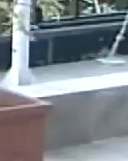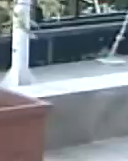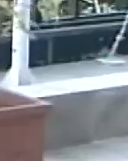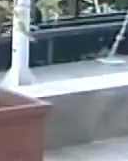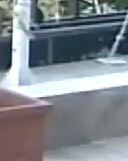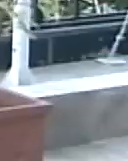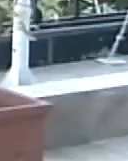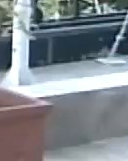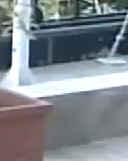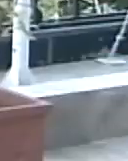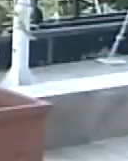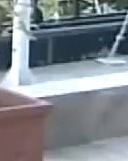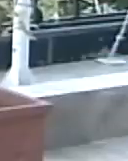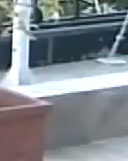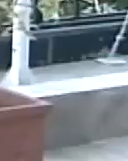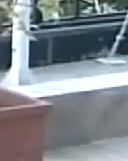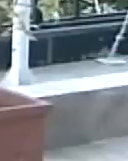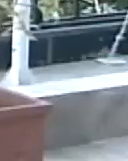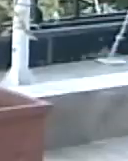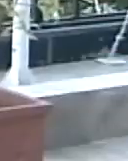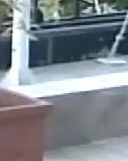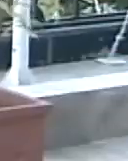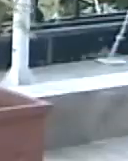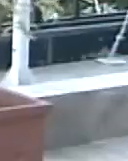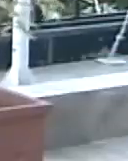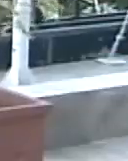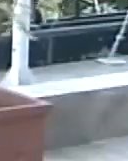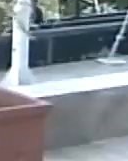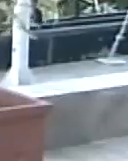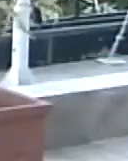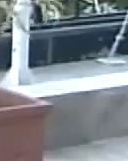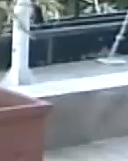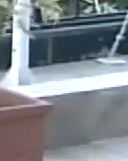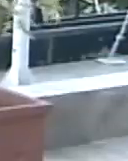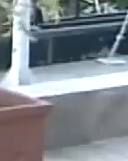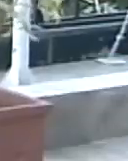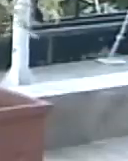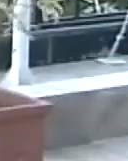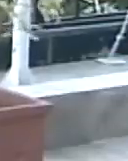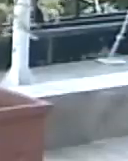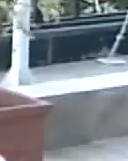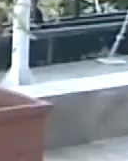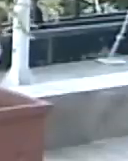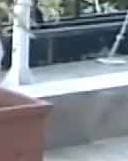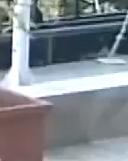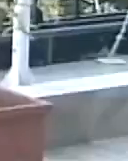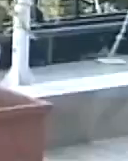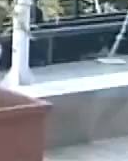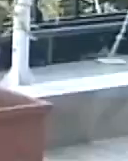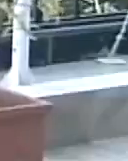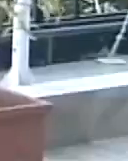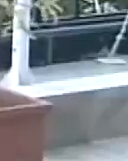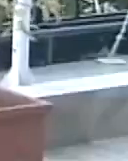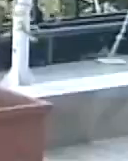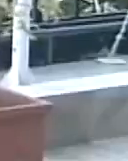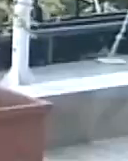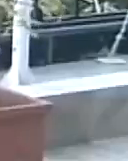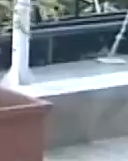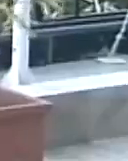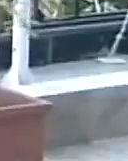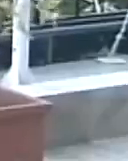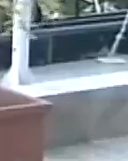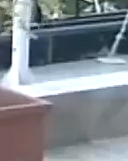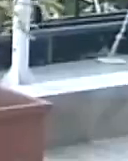Sí, muchísimas gracias por el presente avance informativo, Barry. Te saludo a esta hora. Ha culminado una importante reunión de la